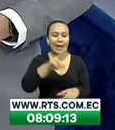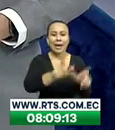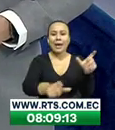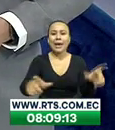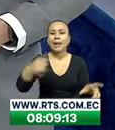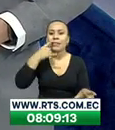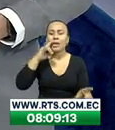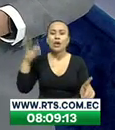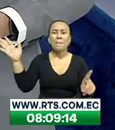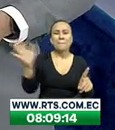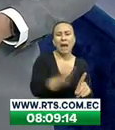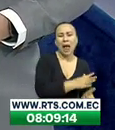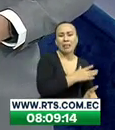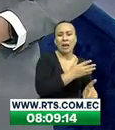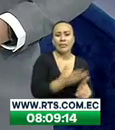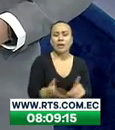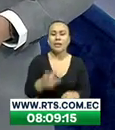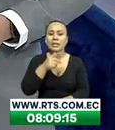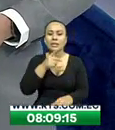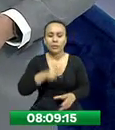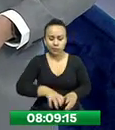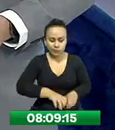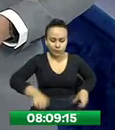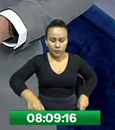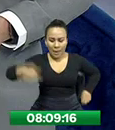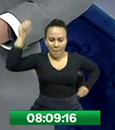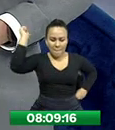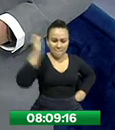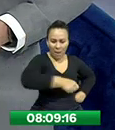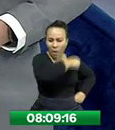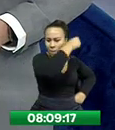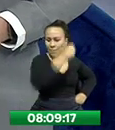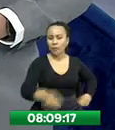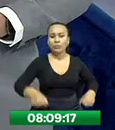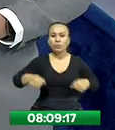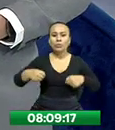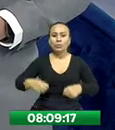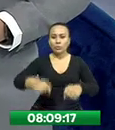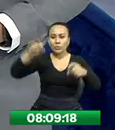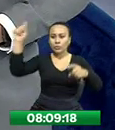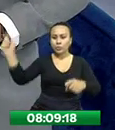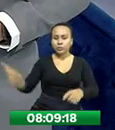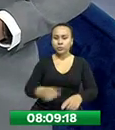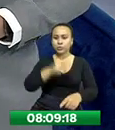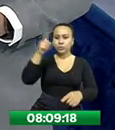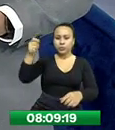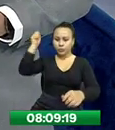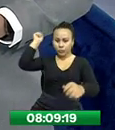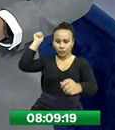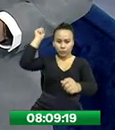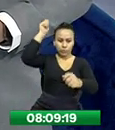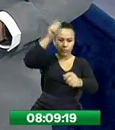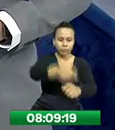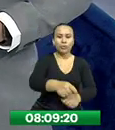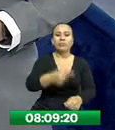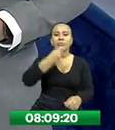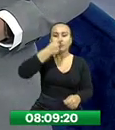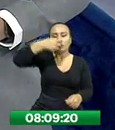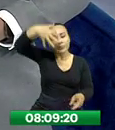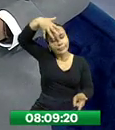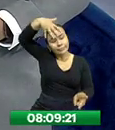ser golpeados por un torete en medio de un rodeo montubio, esto en Santo Domingo, en Los Áchilas.